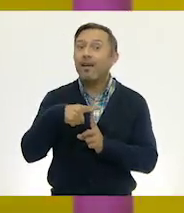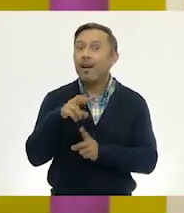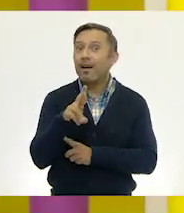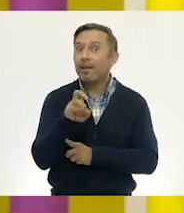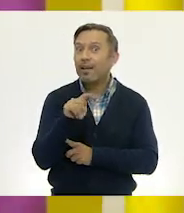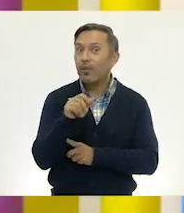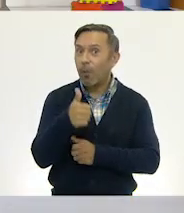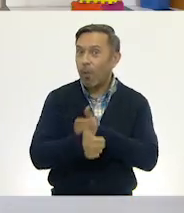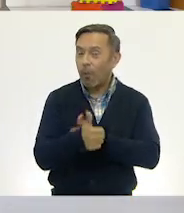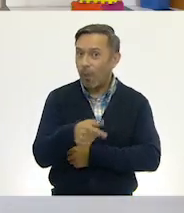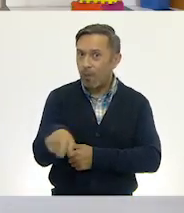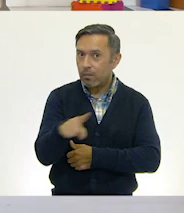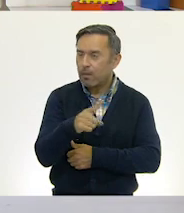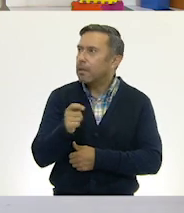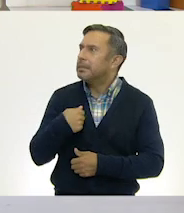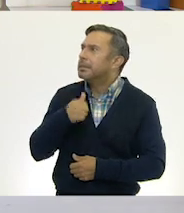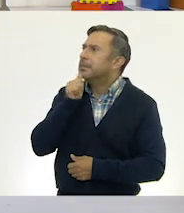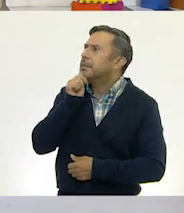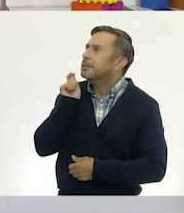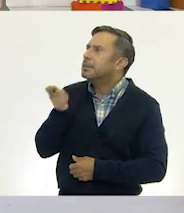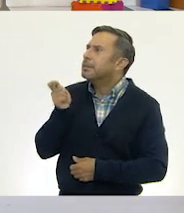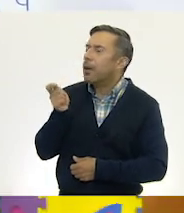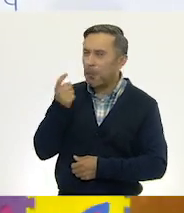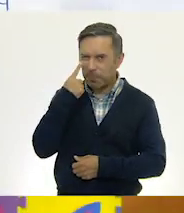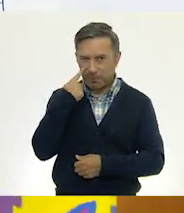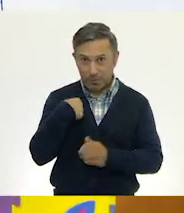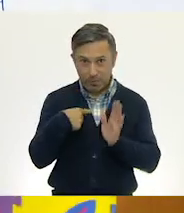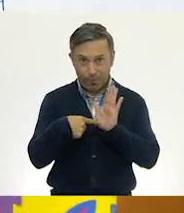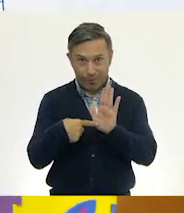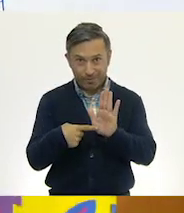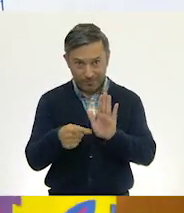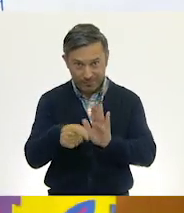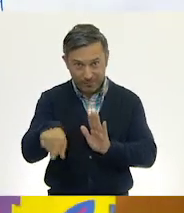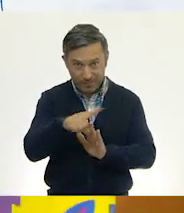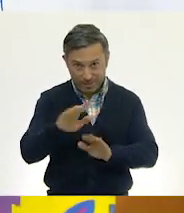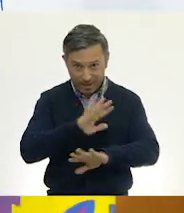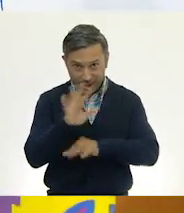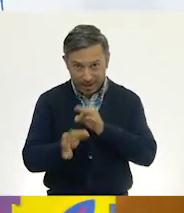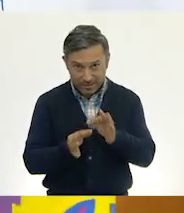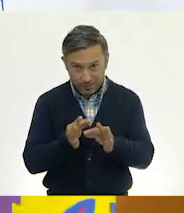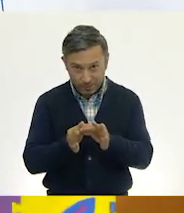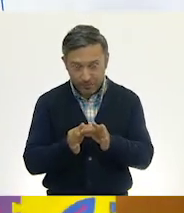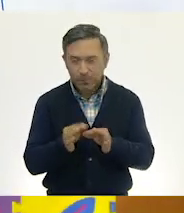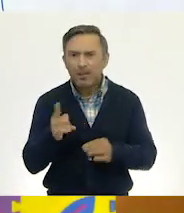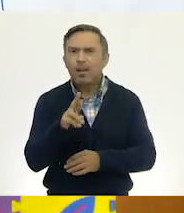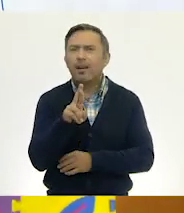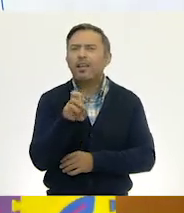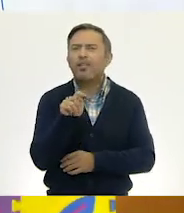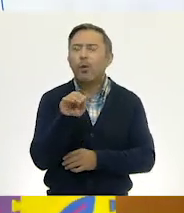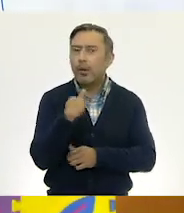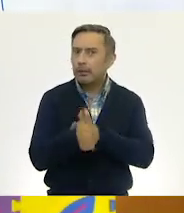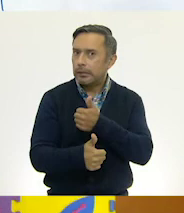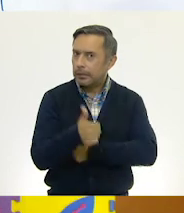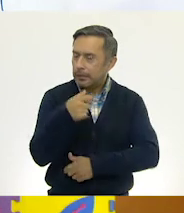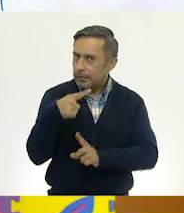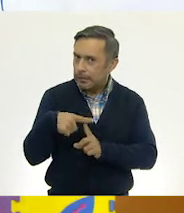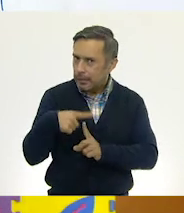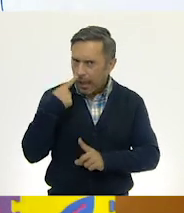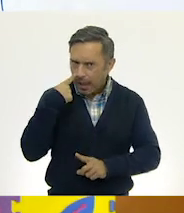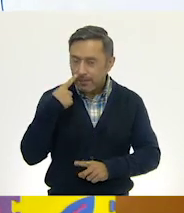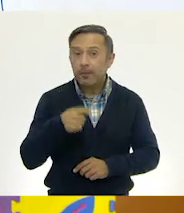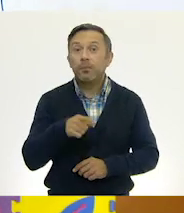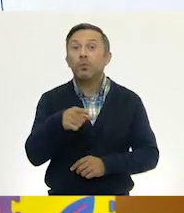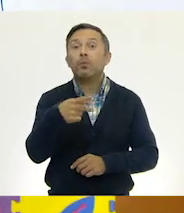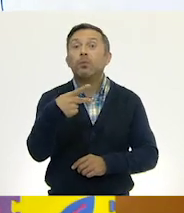reto? Aquí lo tengo. ¿Ya están listos y listas ahí en casa? Porque el reto es que en casa busques